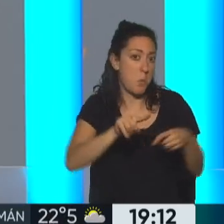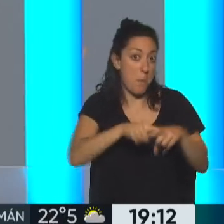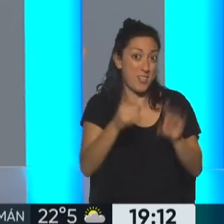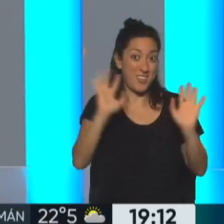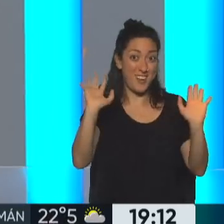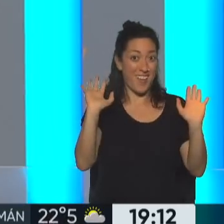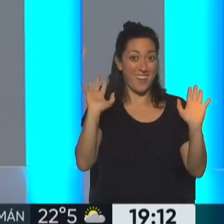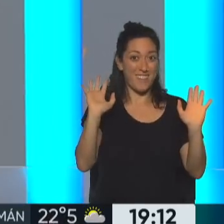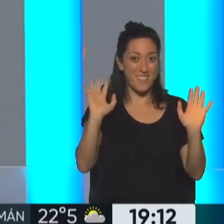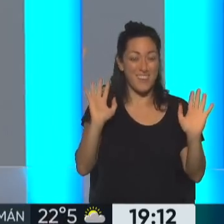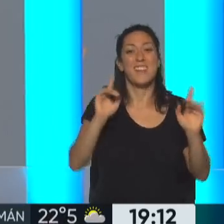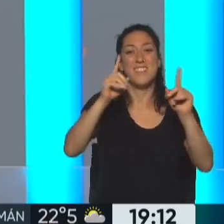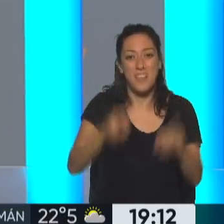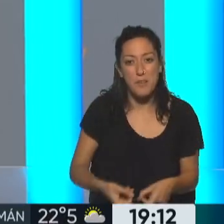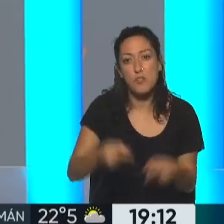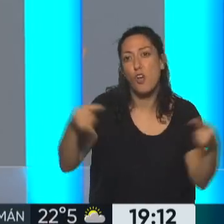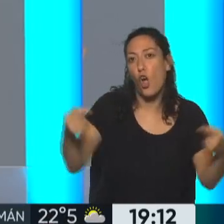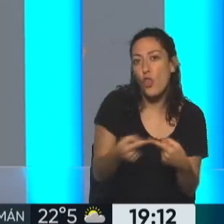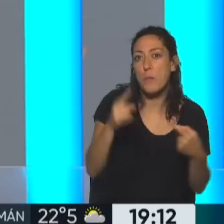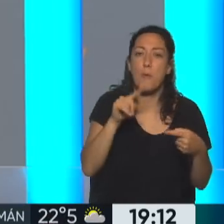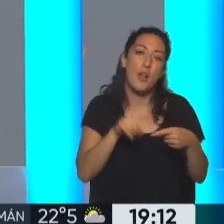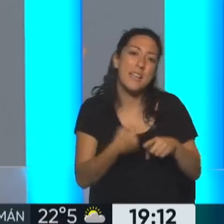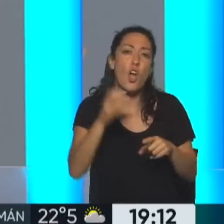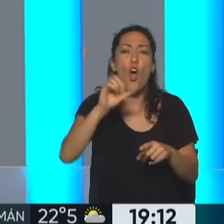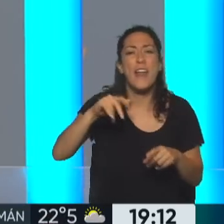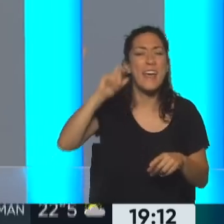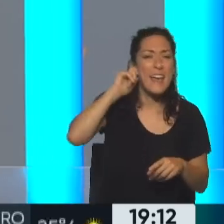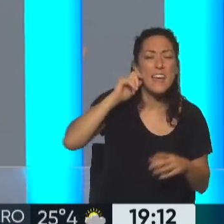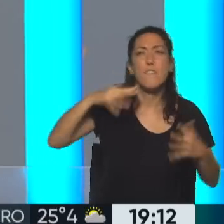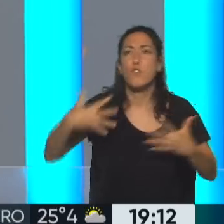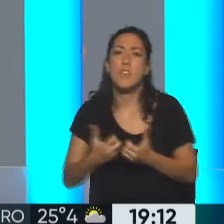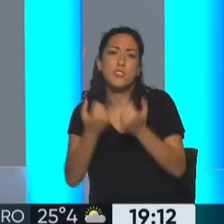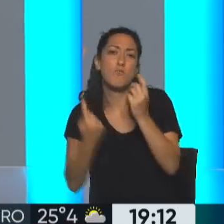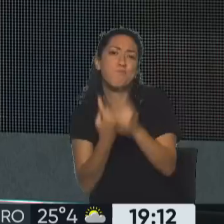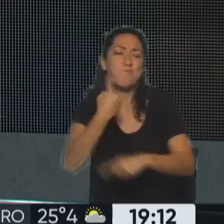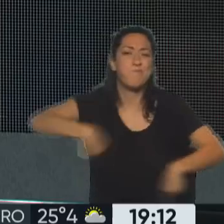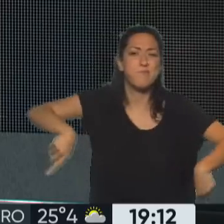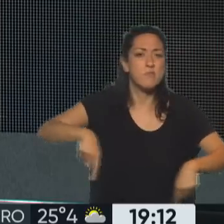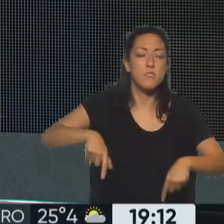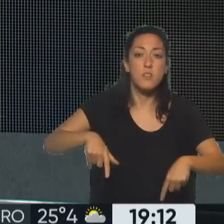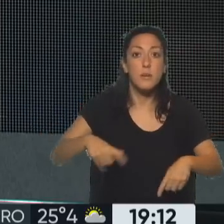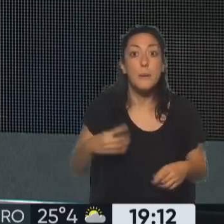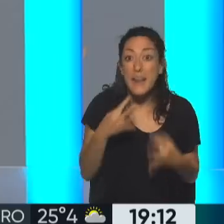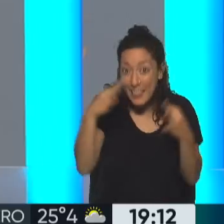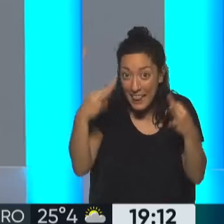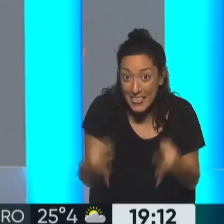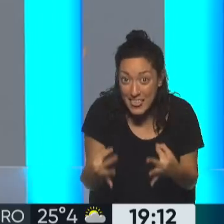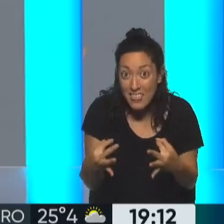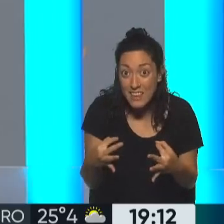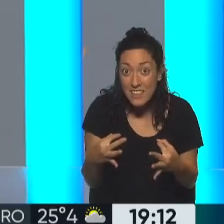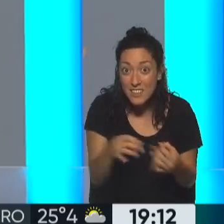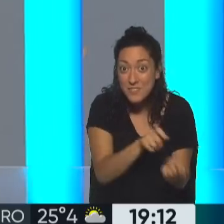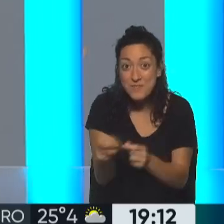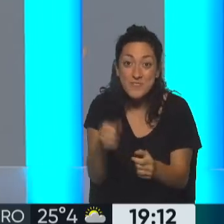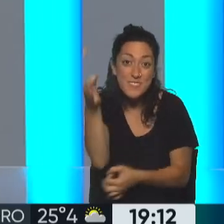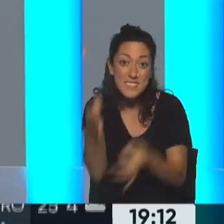política, abreva este discurso de la antipolítica, Sí, ONG, tal cual. fundaciones por Sí, fuera. abreva el discurso antipolítico. Pero en realidad está judicializando lo que tiene